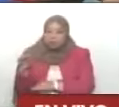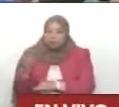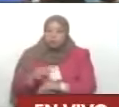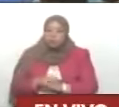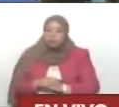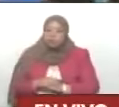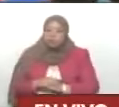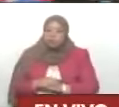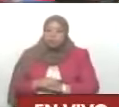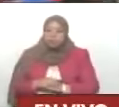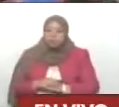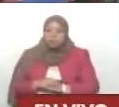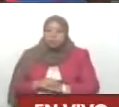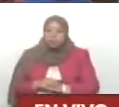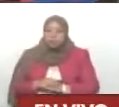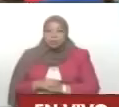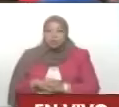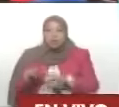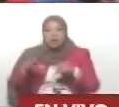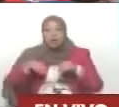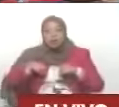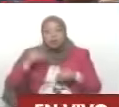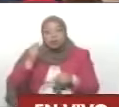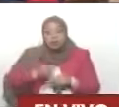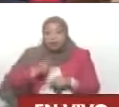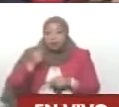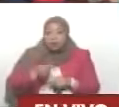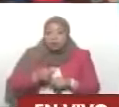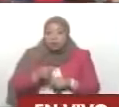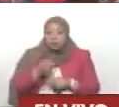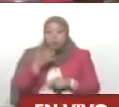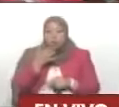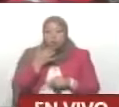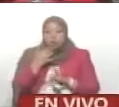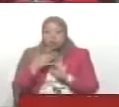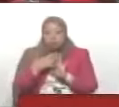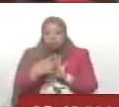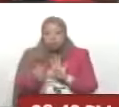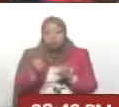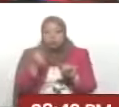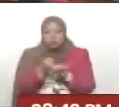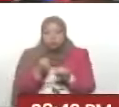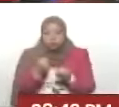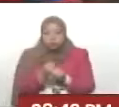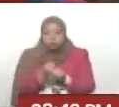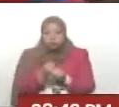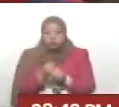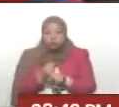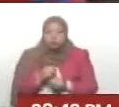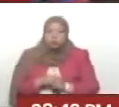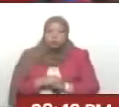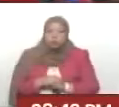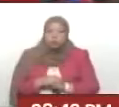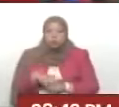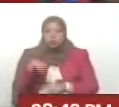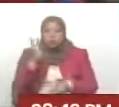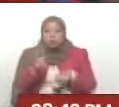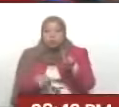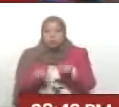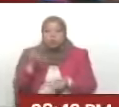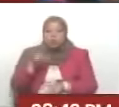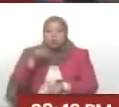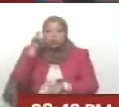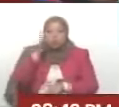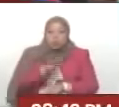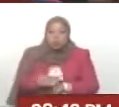Y asumir tareas. Por ejemplo, yo vengo exponiendo la necesidad de construir